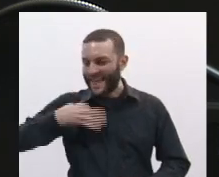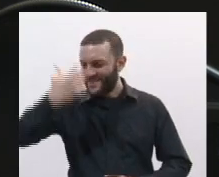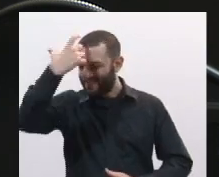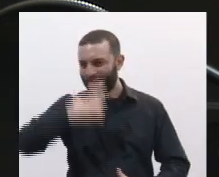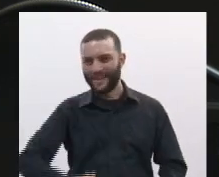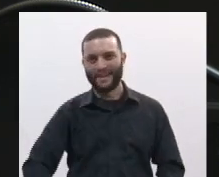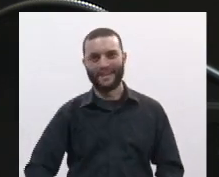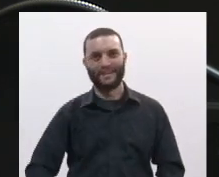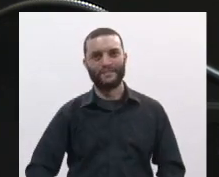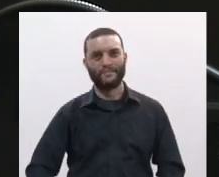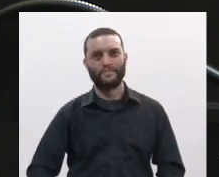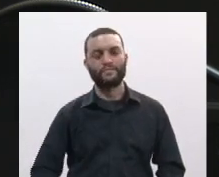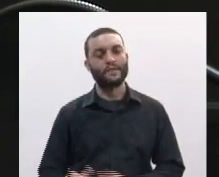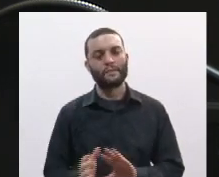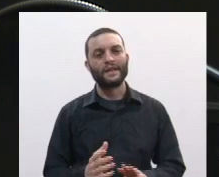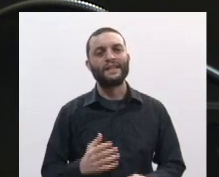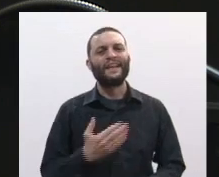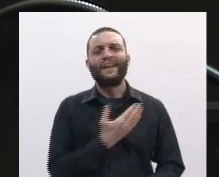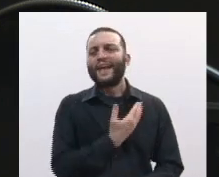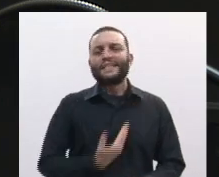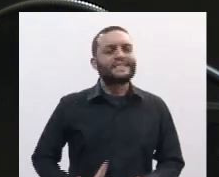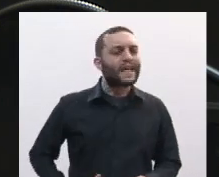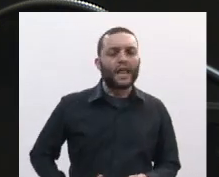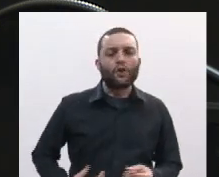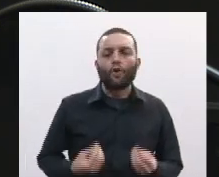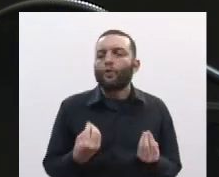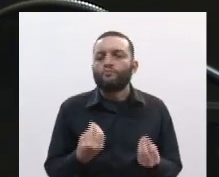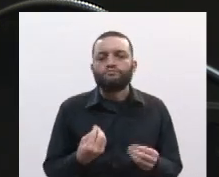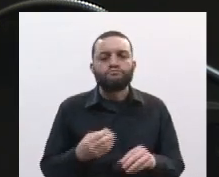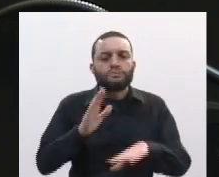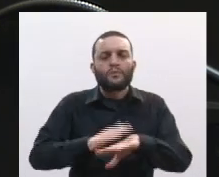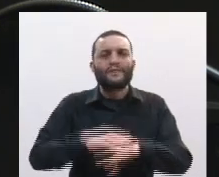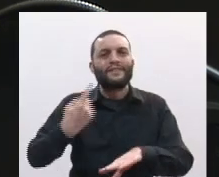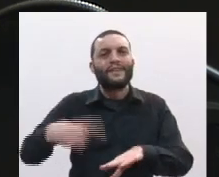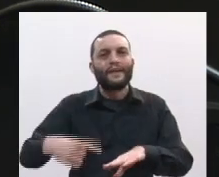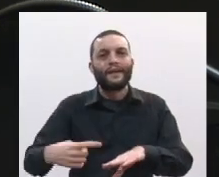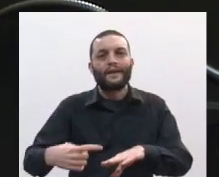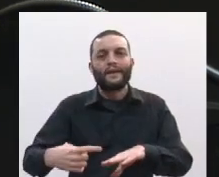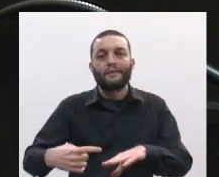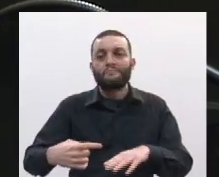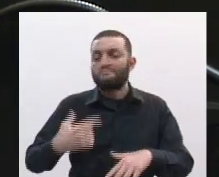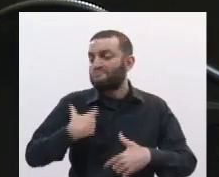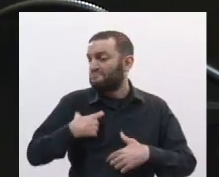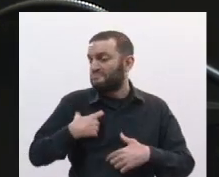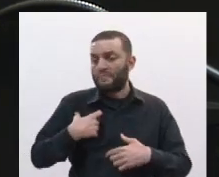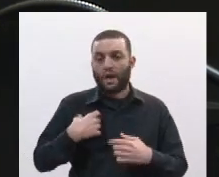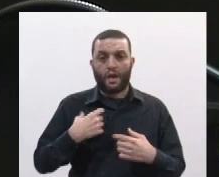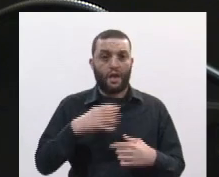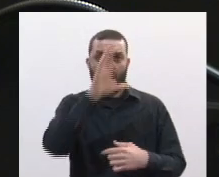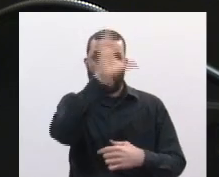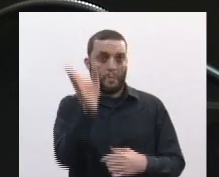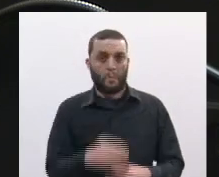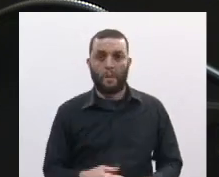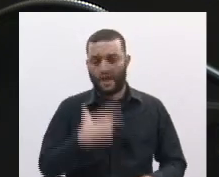de la función que tiene que cumplir el Estado, obviamente, de permitir la libre circulación de las personas, el goce de todos